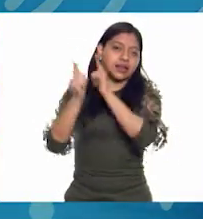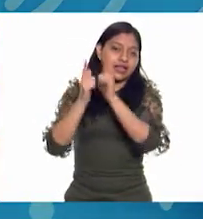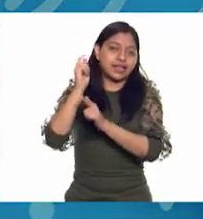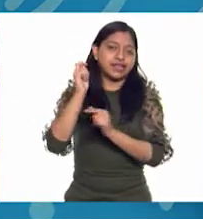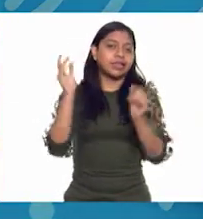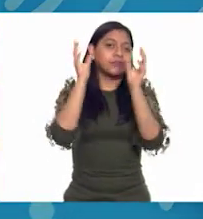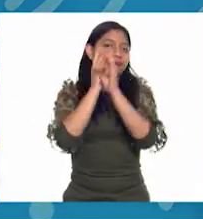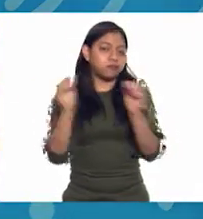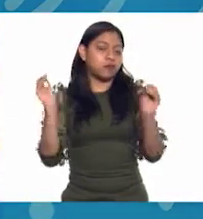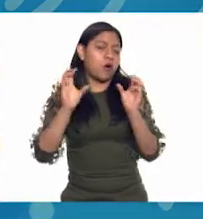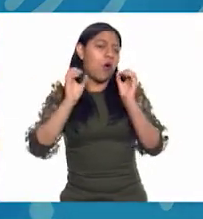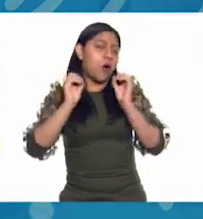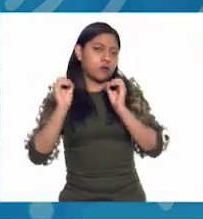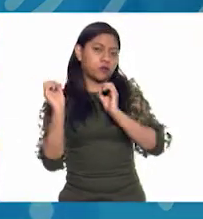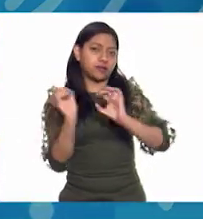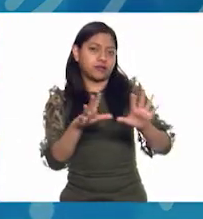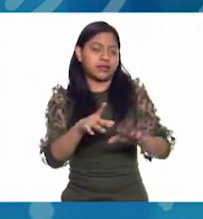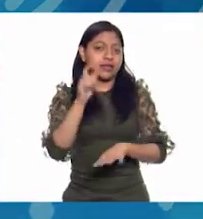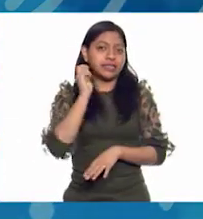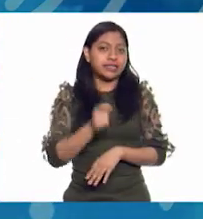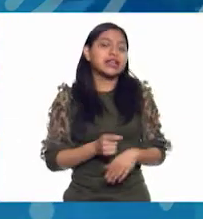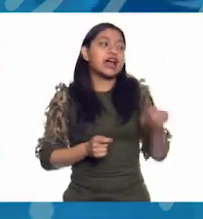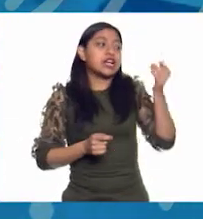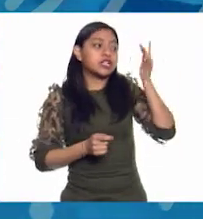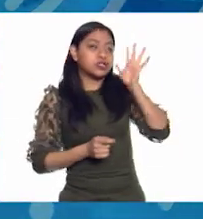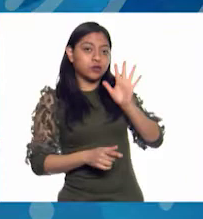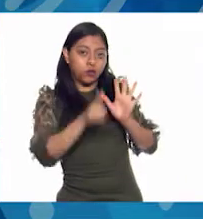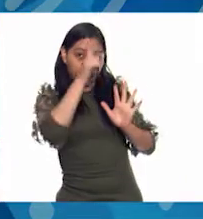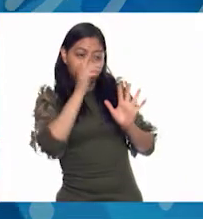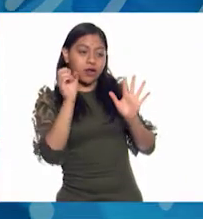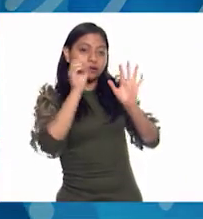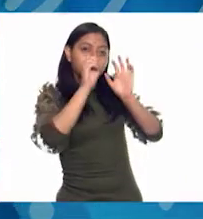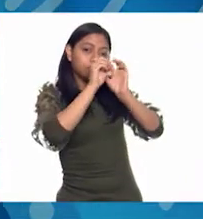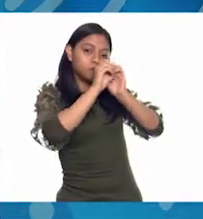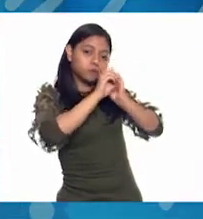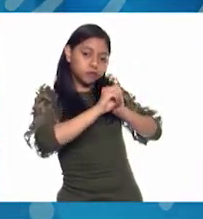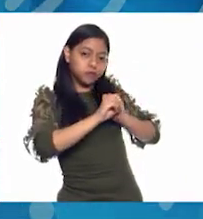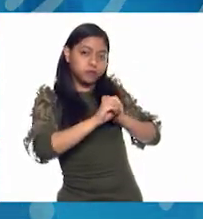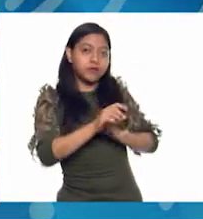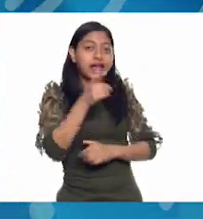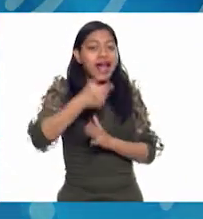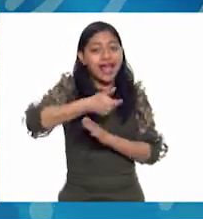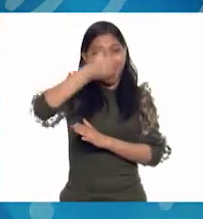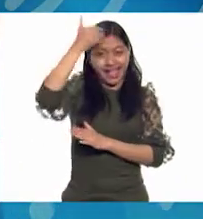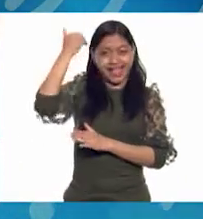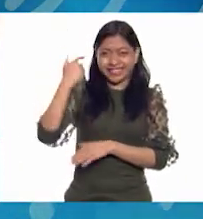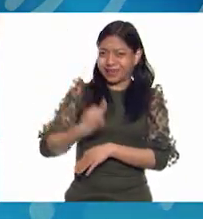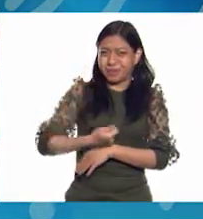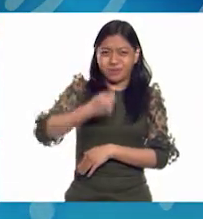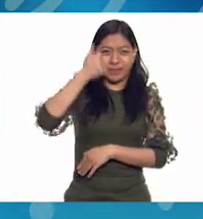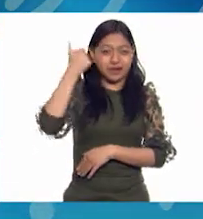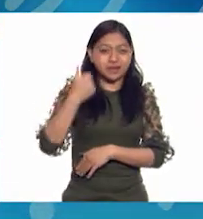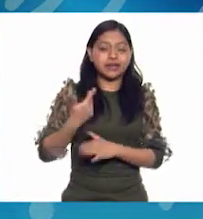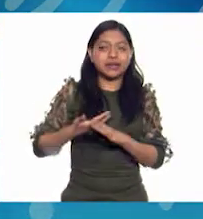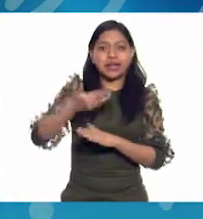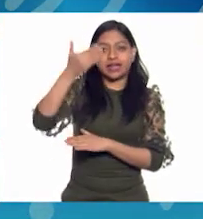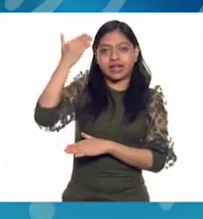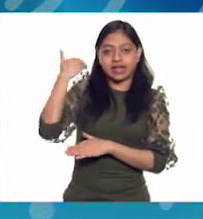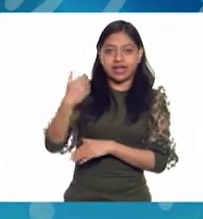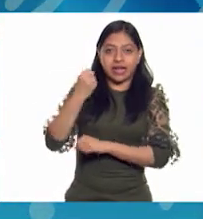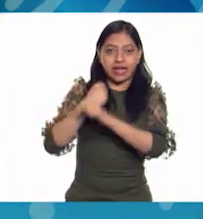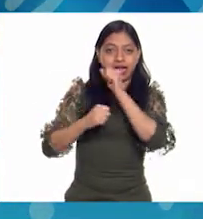desaparición o abandono, señalando la ausencia del sol en el cielo. El primer registro histórico de este fenómeno fue alrededor del